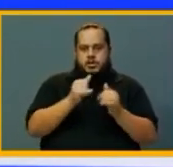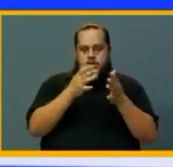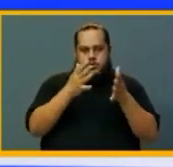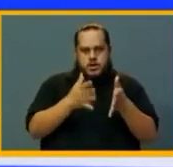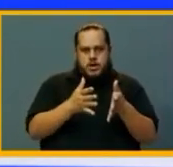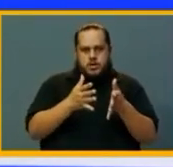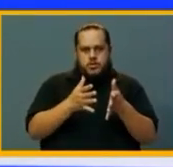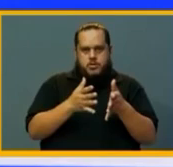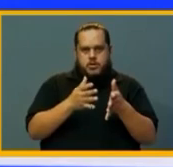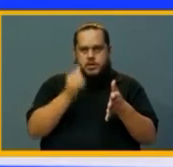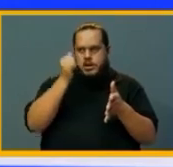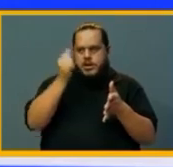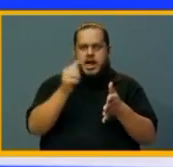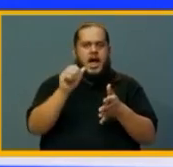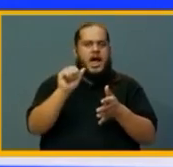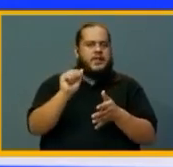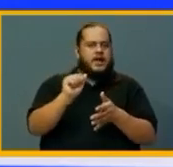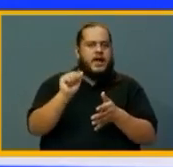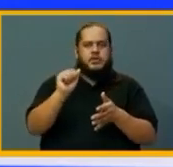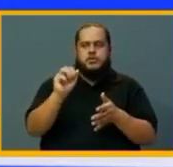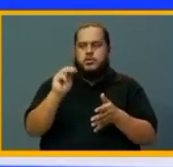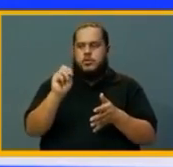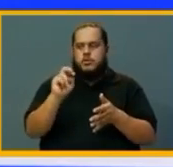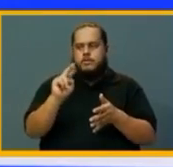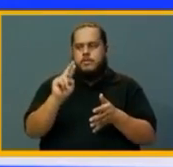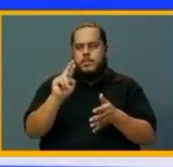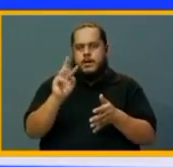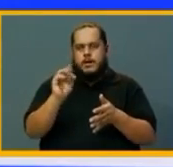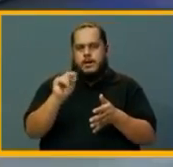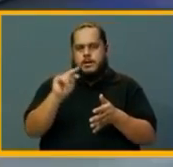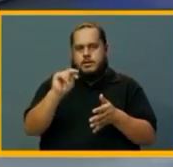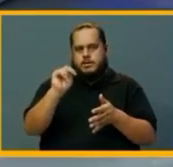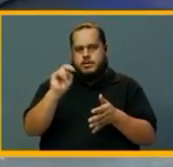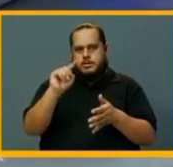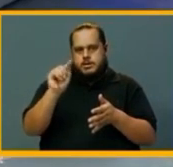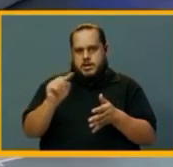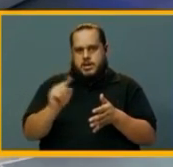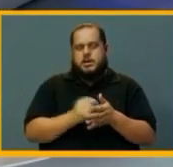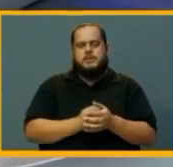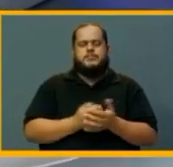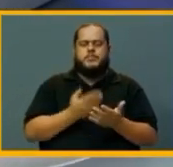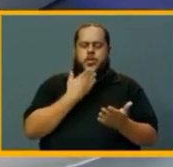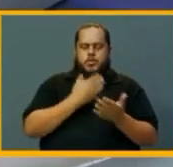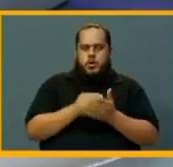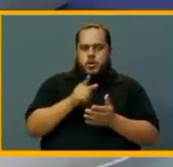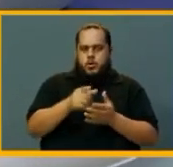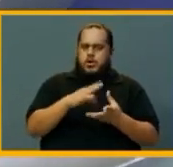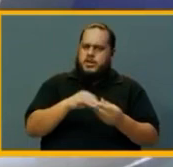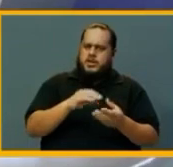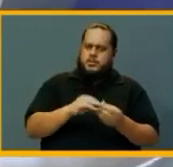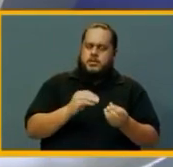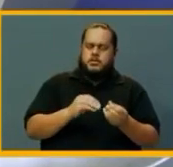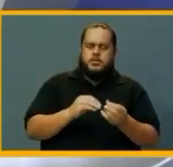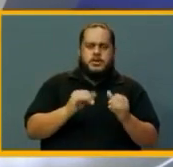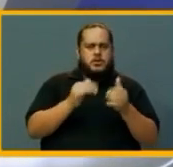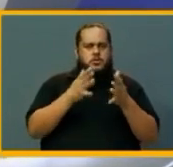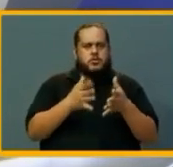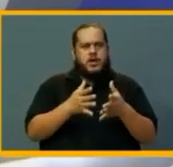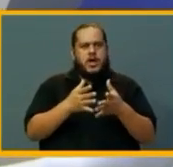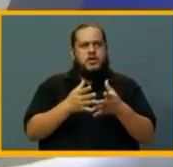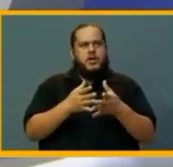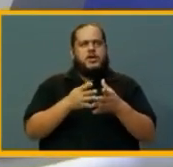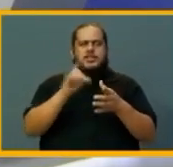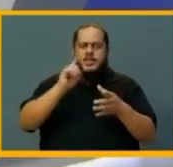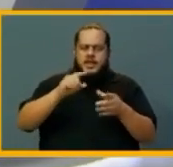a Adrián Alonso Martínez. Adrián Alonso Martínez, a ver, con este cuento de que los jugadores polifuncionales, eso es un